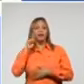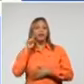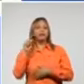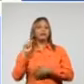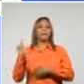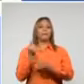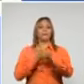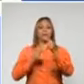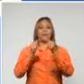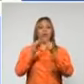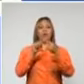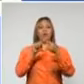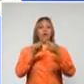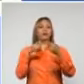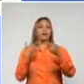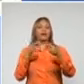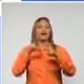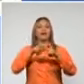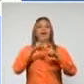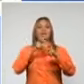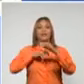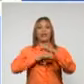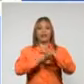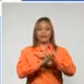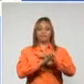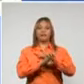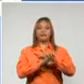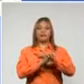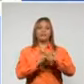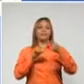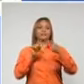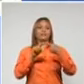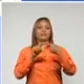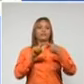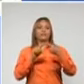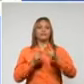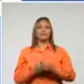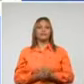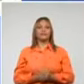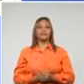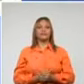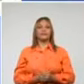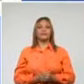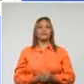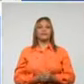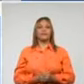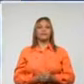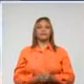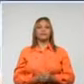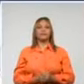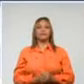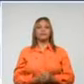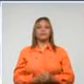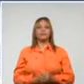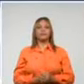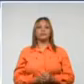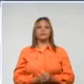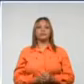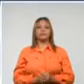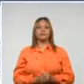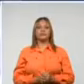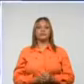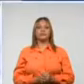lugar Habana del Este. Lilian, si quieres déjame la anterior. La Habana del